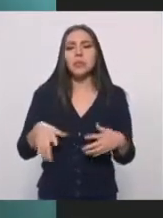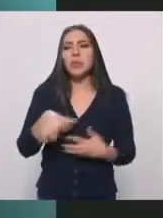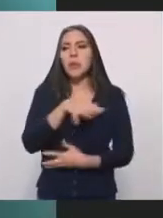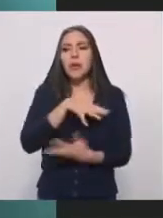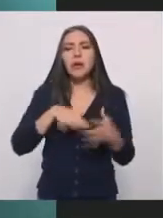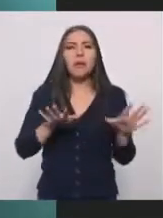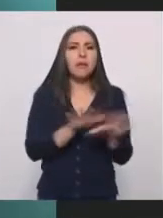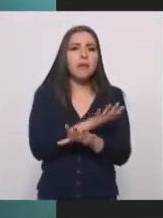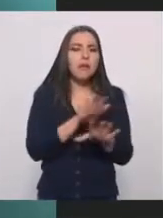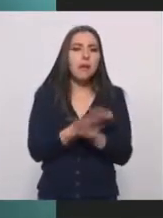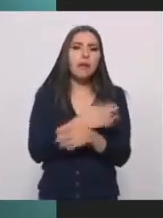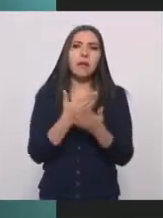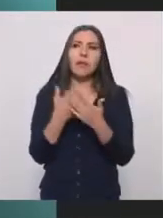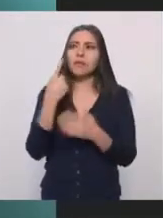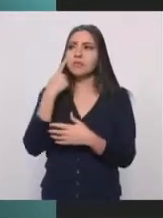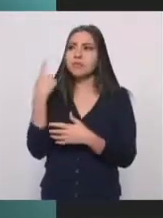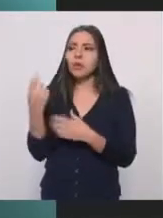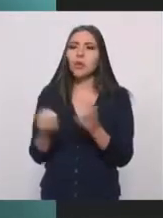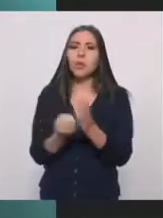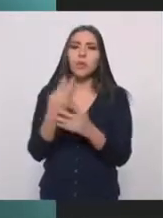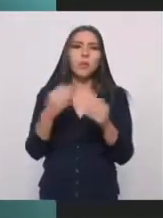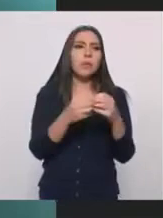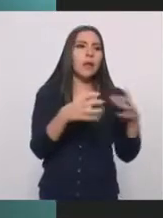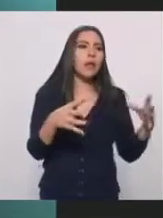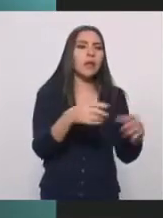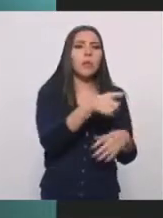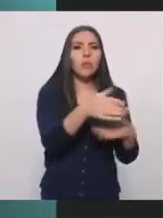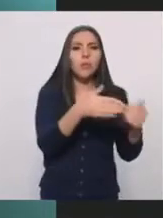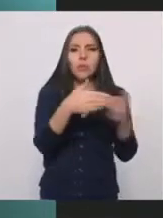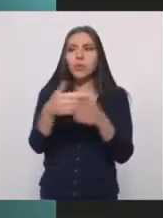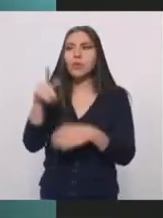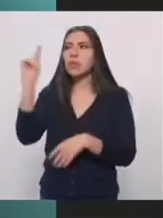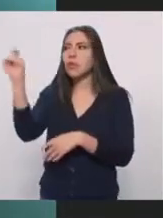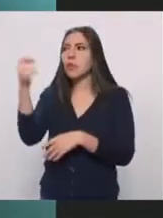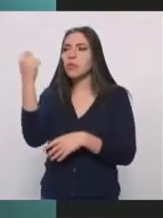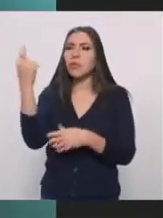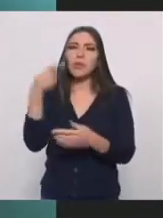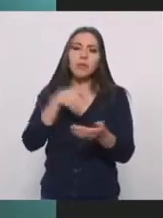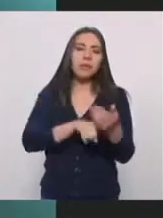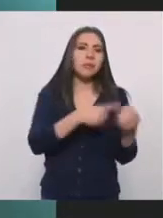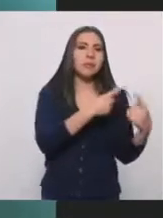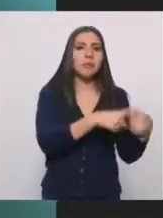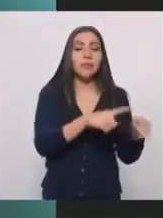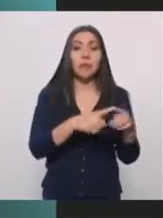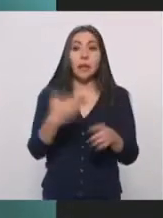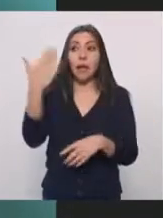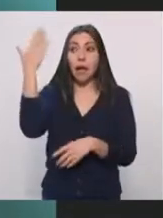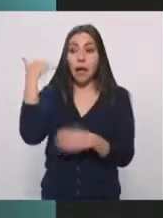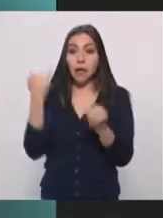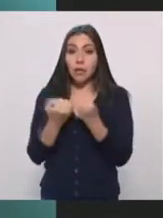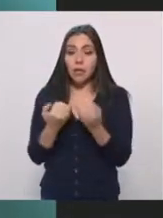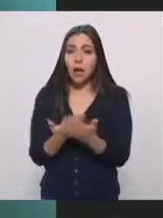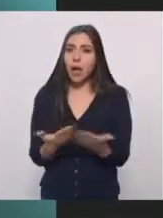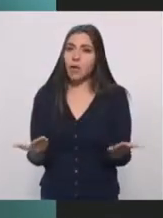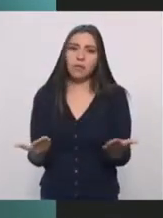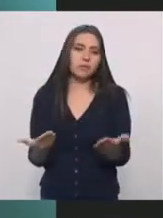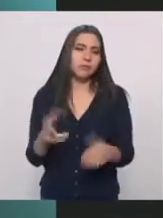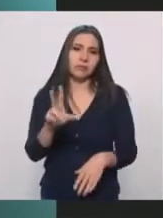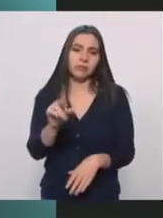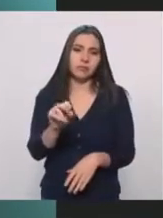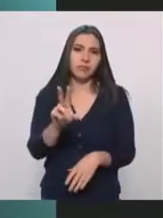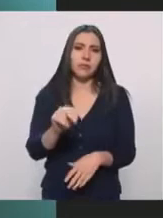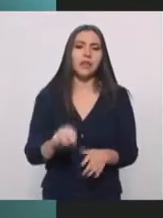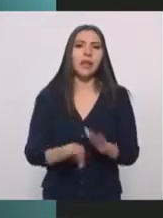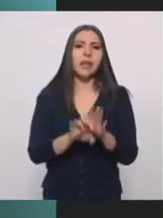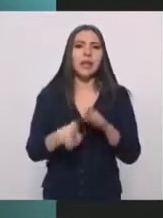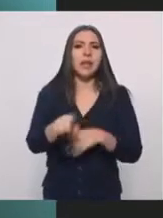accesos a la tecnología, etcétera, etcétera, ¿no? Entonces, eso que fue antes, ahora ya no es. Y este tipo de demandas sociales, de